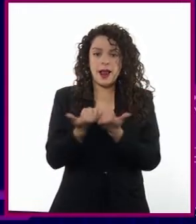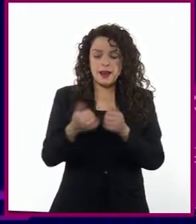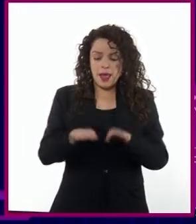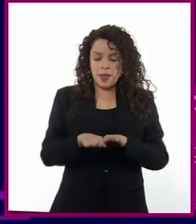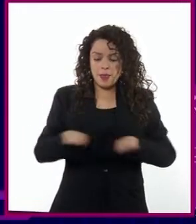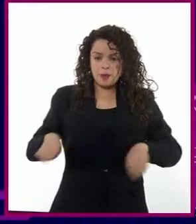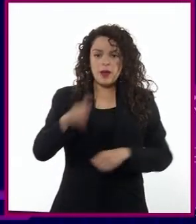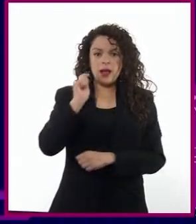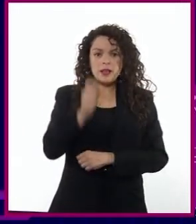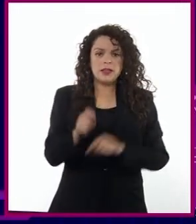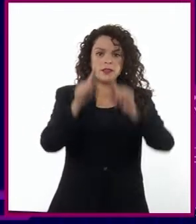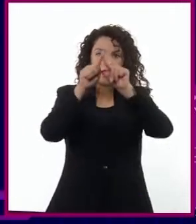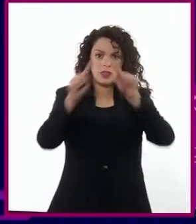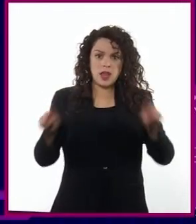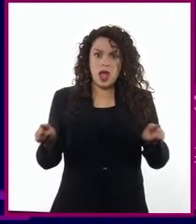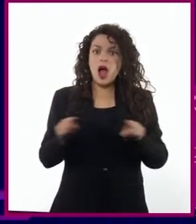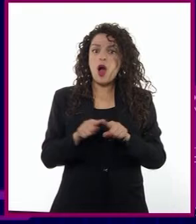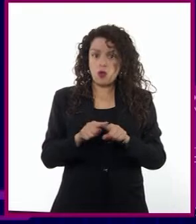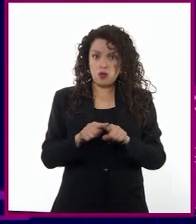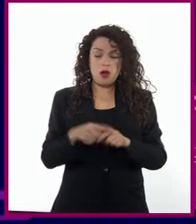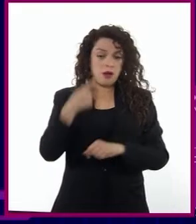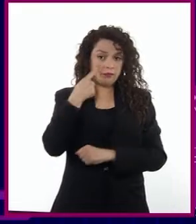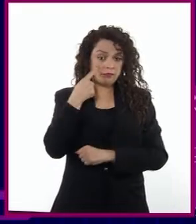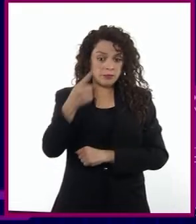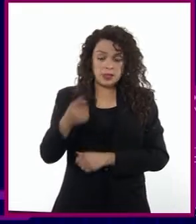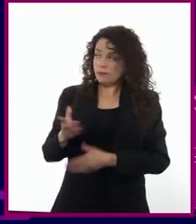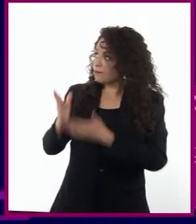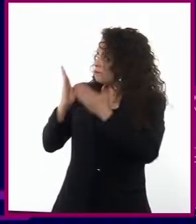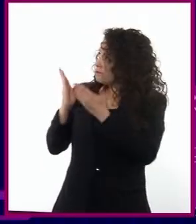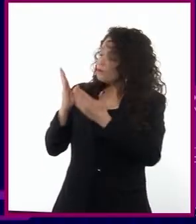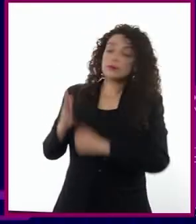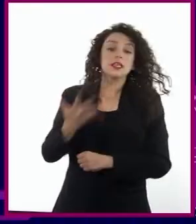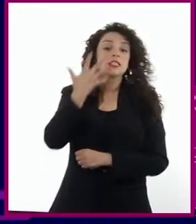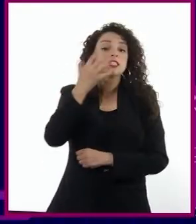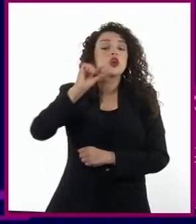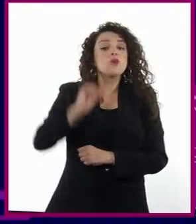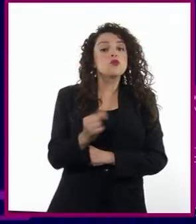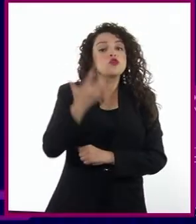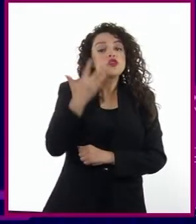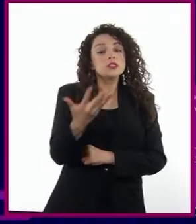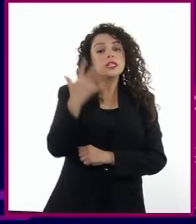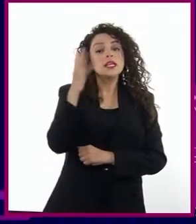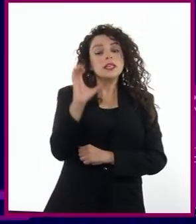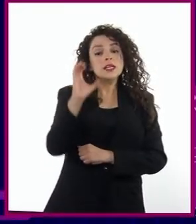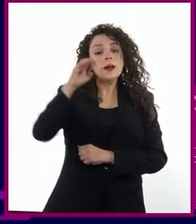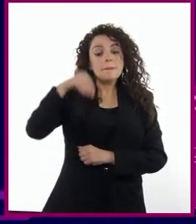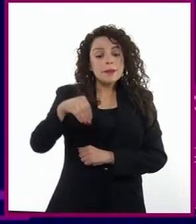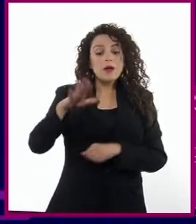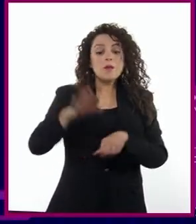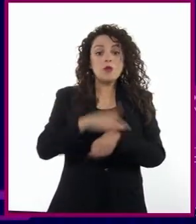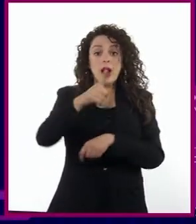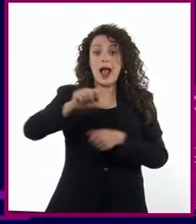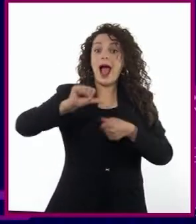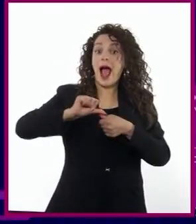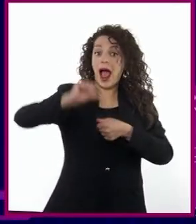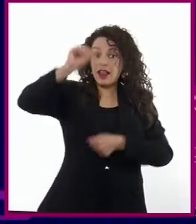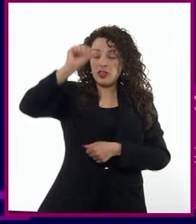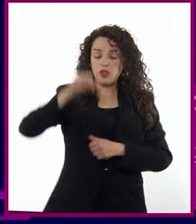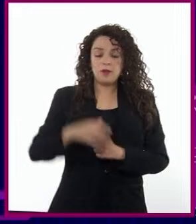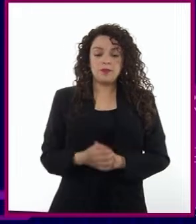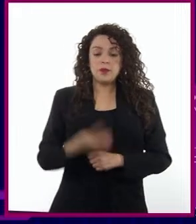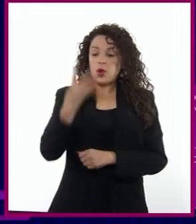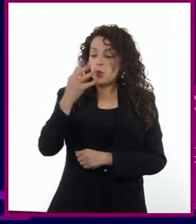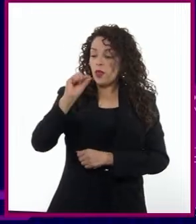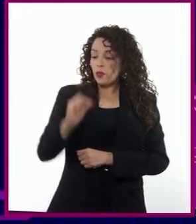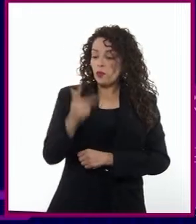triángulo. Tenemos que área de la base es igual a 5.5 centímetros por su altura.